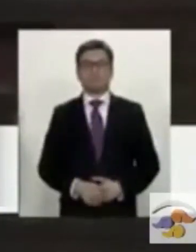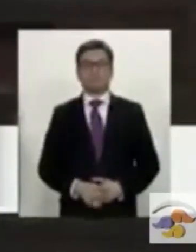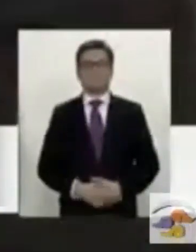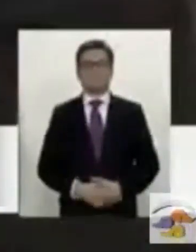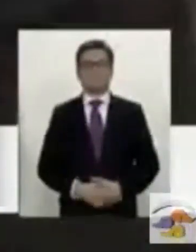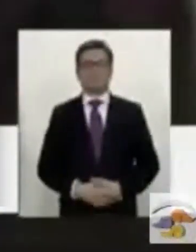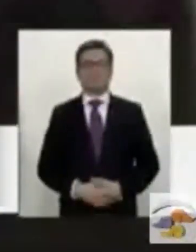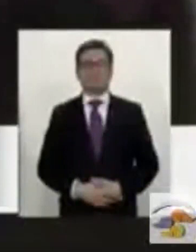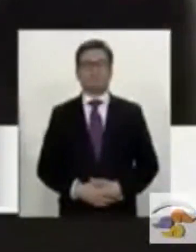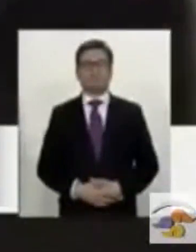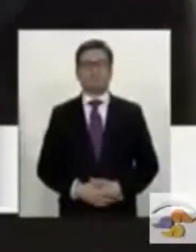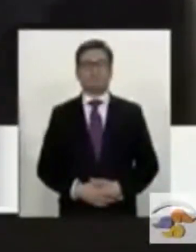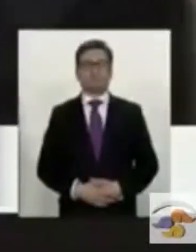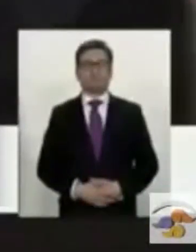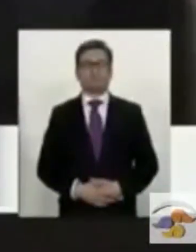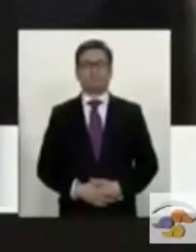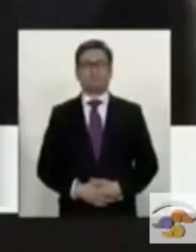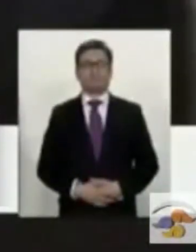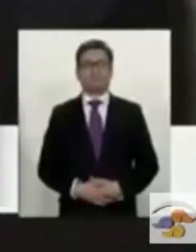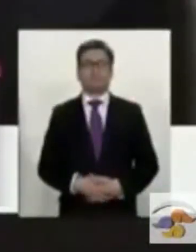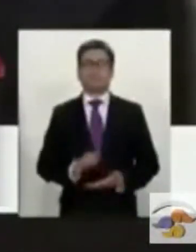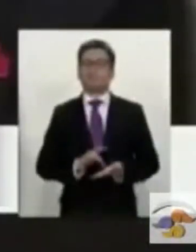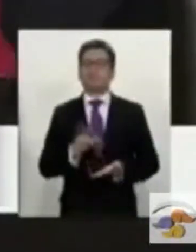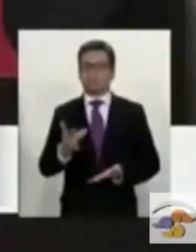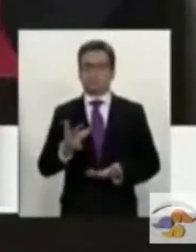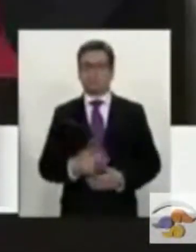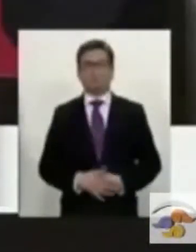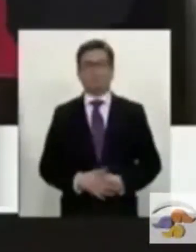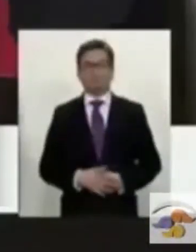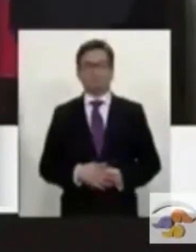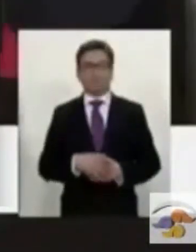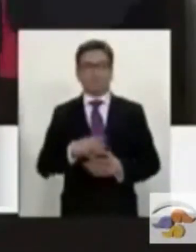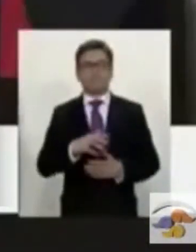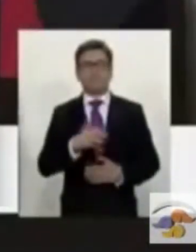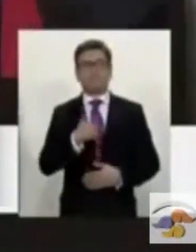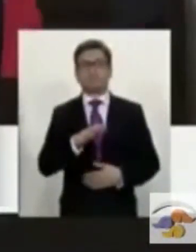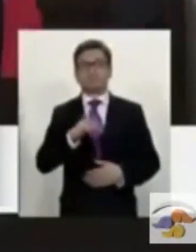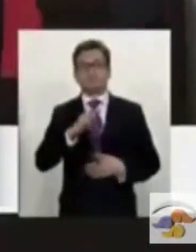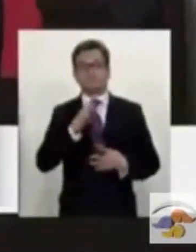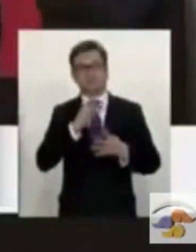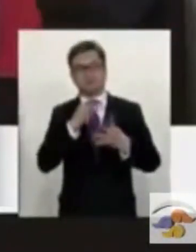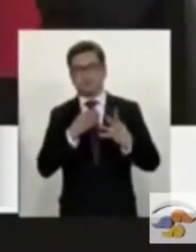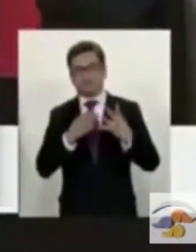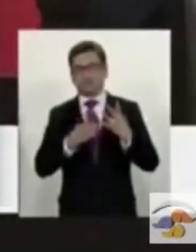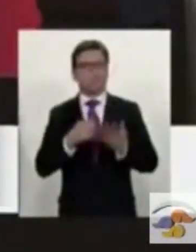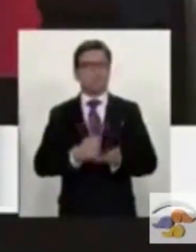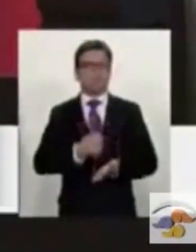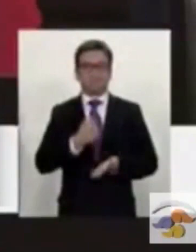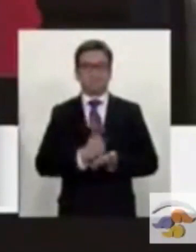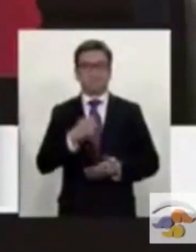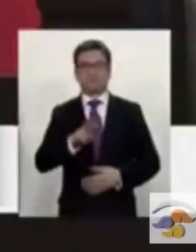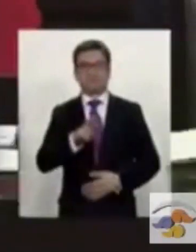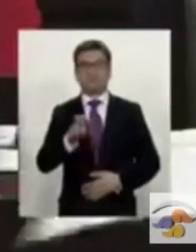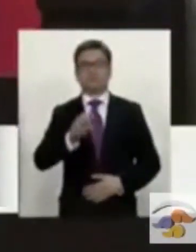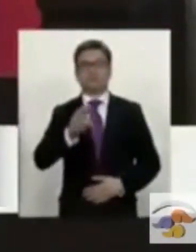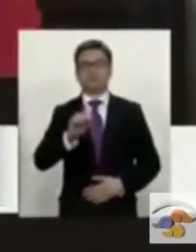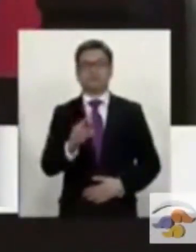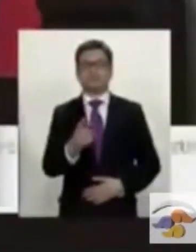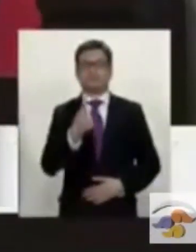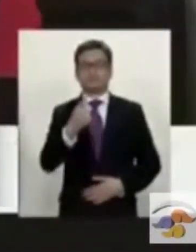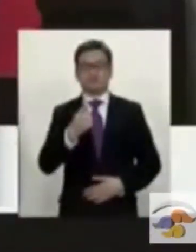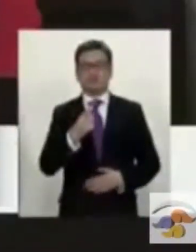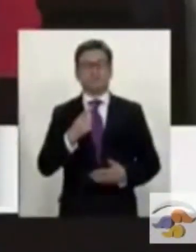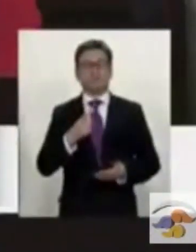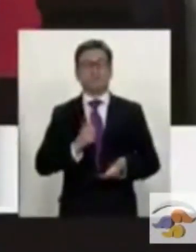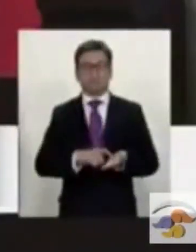usados para beneficio de la población durante la sesión que duró más de 5 horas legisladores mostraron su preocupación ante la posibilidad